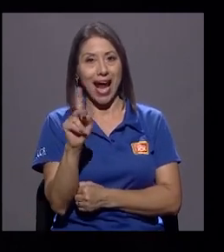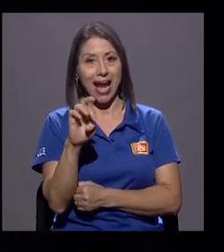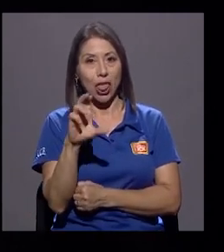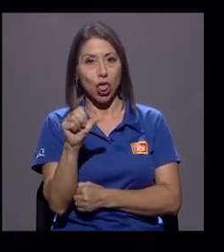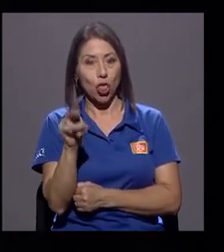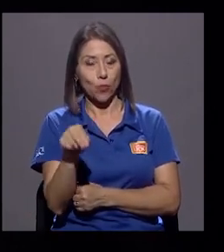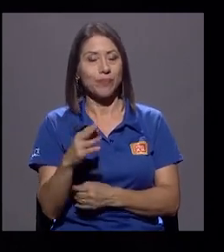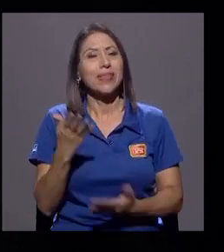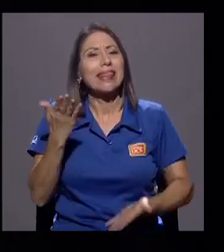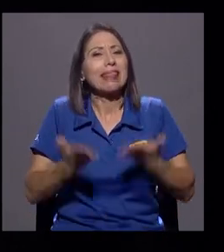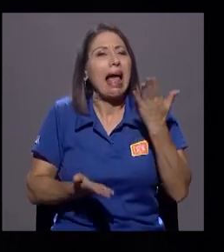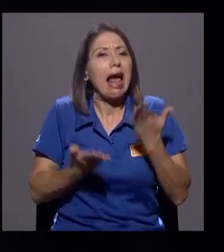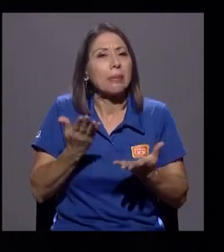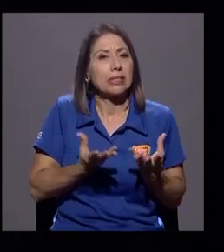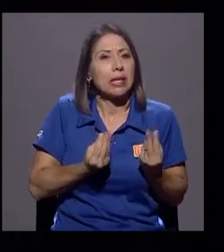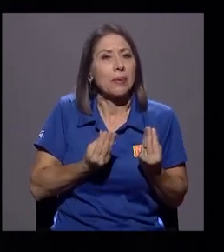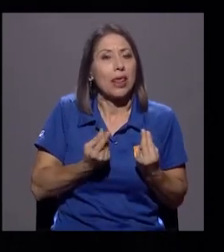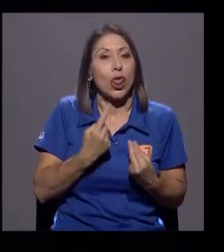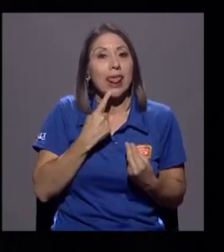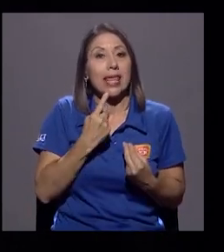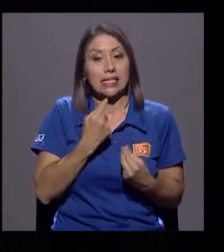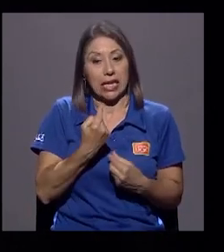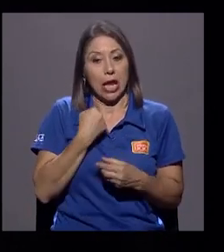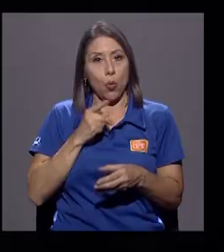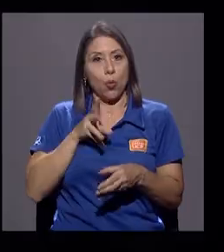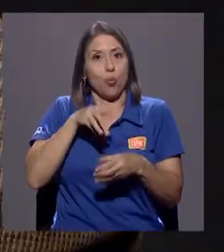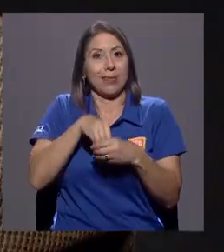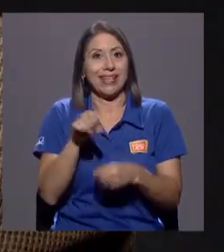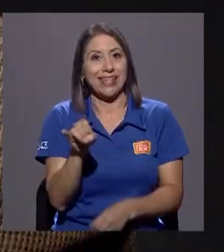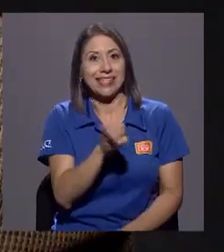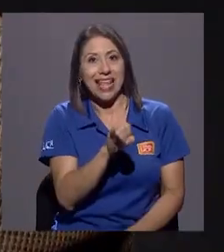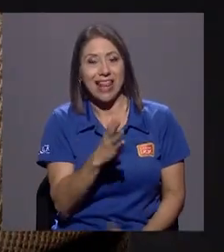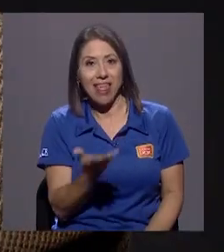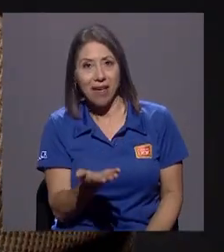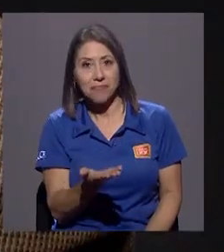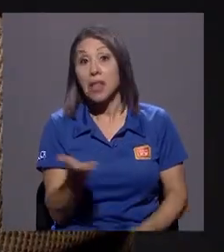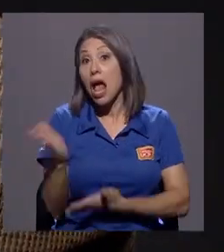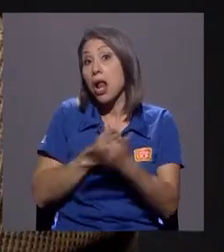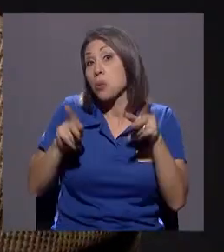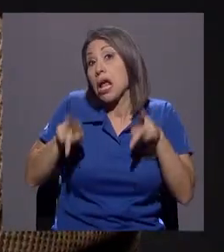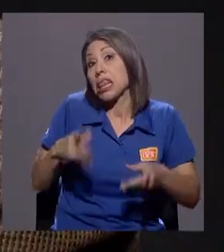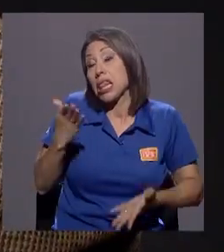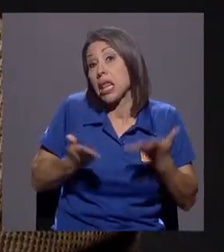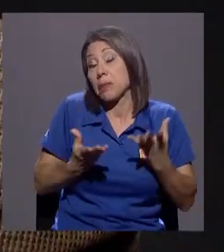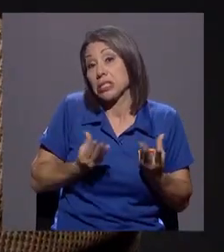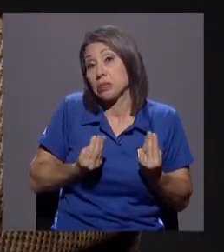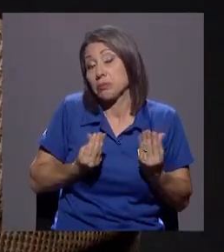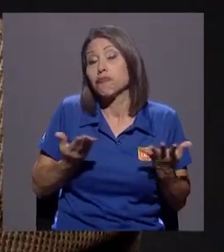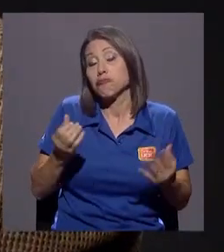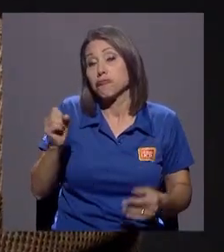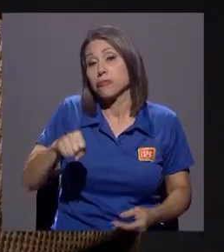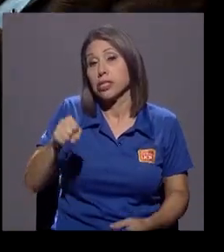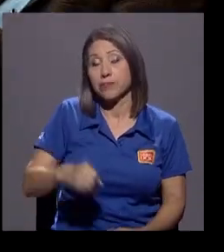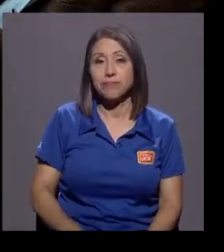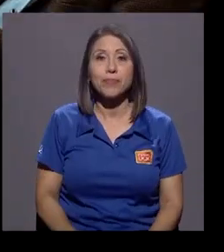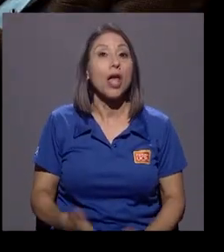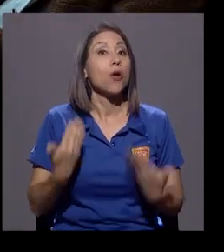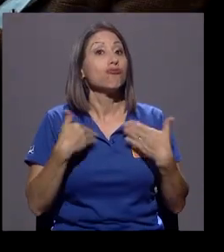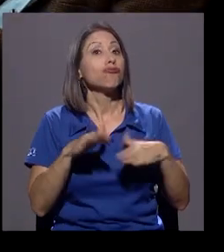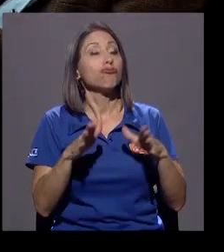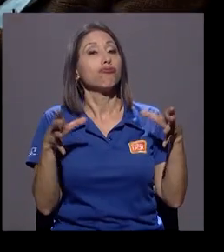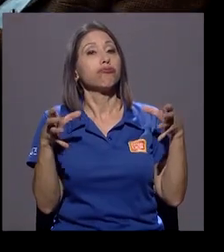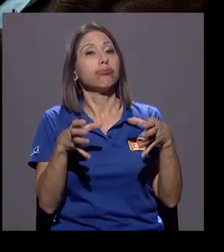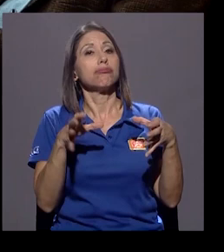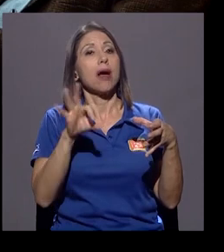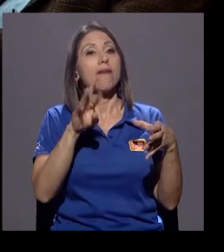hay miedo de decir que uno es de izquierda alguna gente lo tendrá seguro que sí después de que el frente